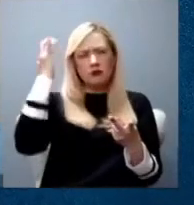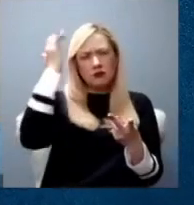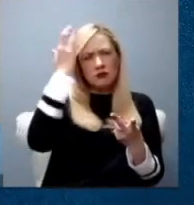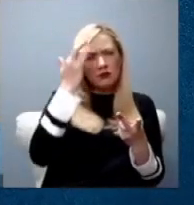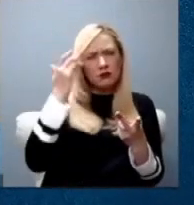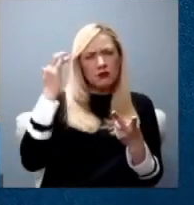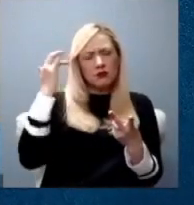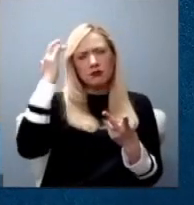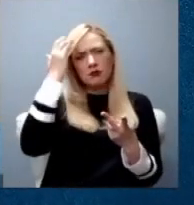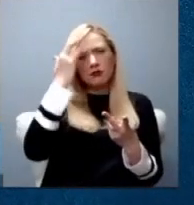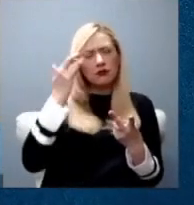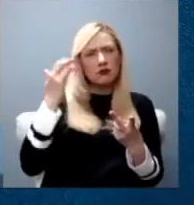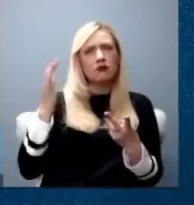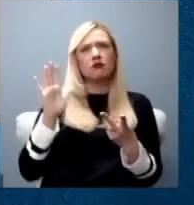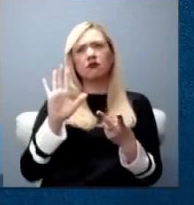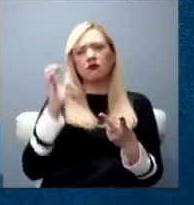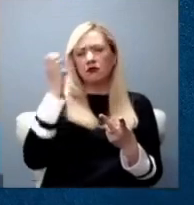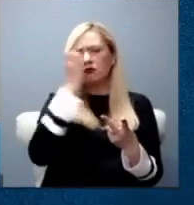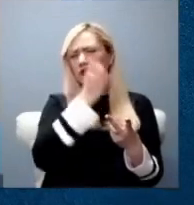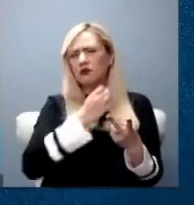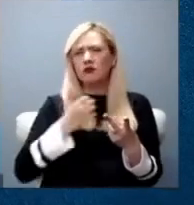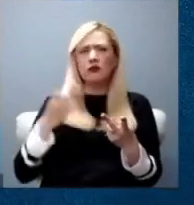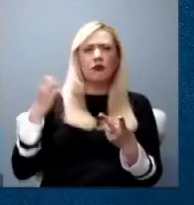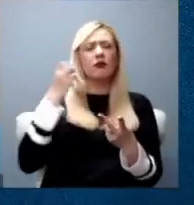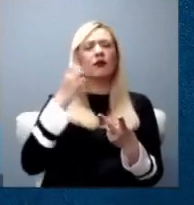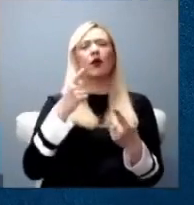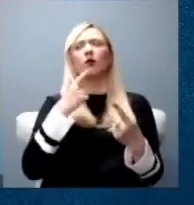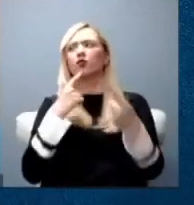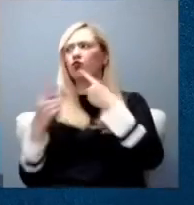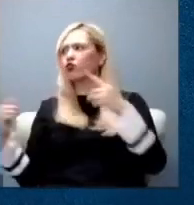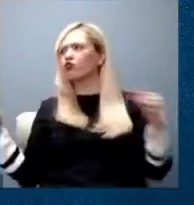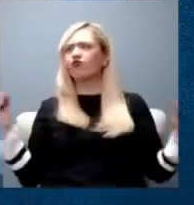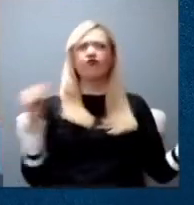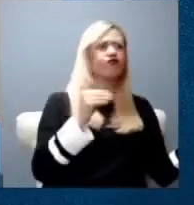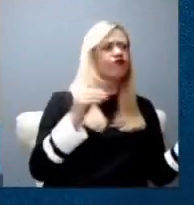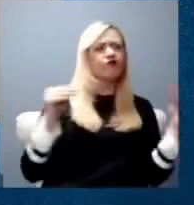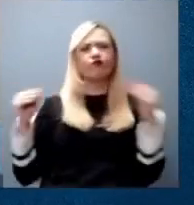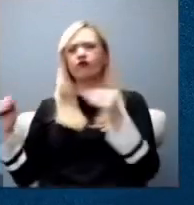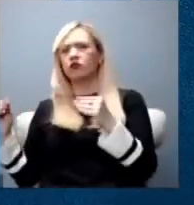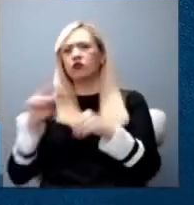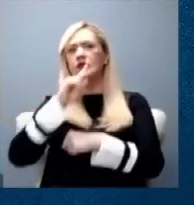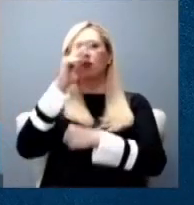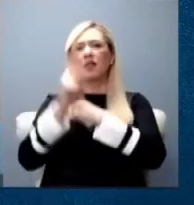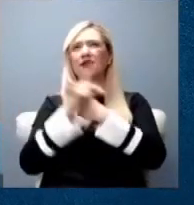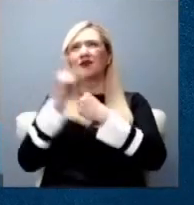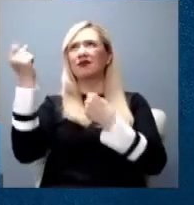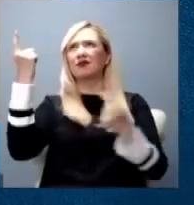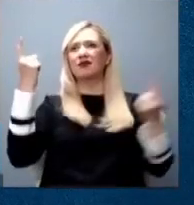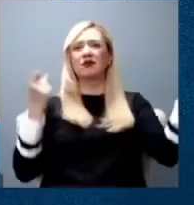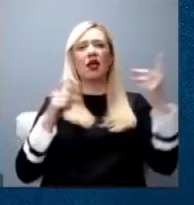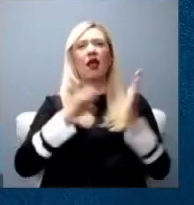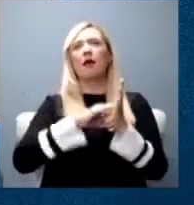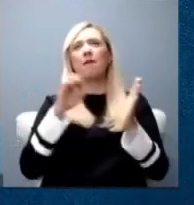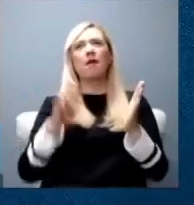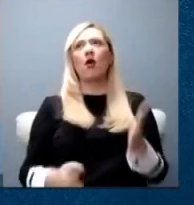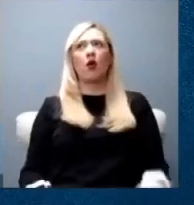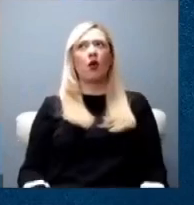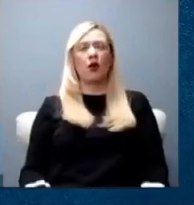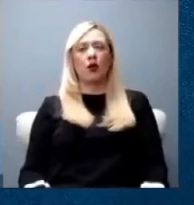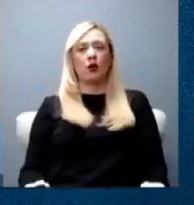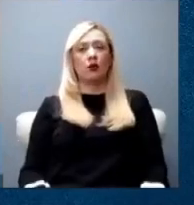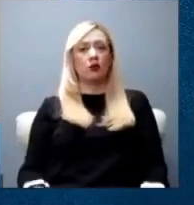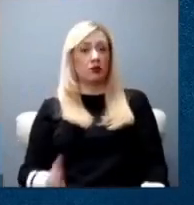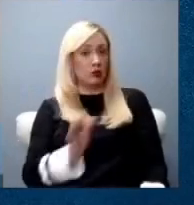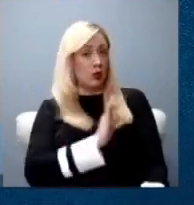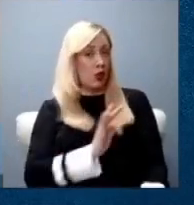términos abstractos, por ejemplo, algunas discusiones se han planteado en algunos países con relación a, por ejemplo, la posibilidad de